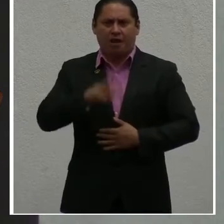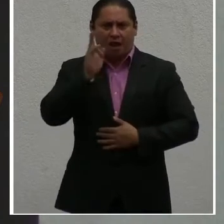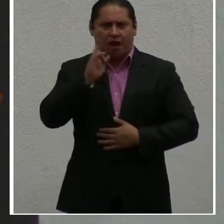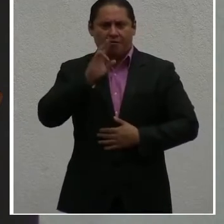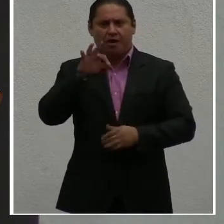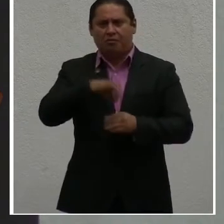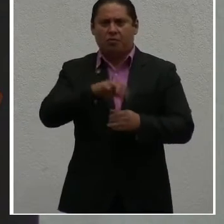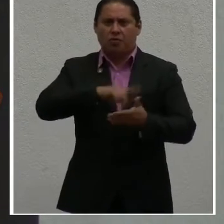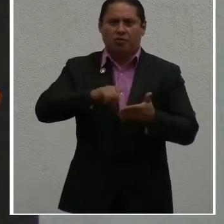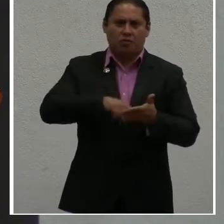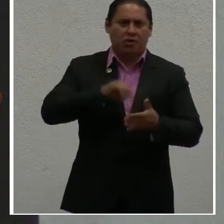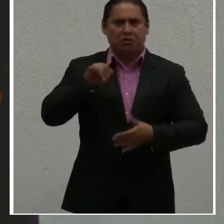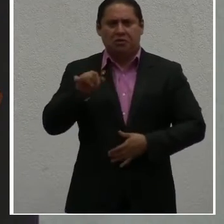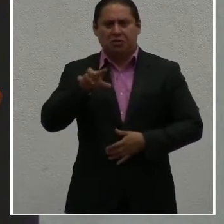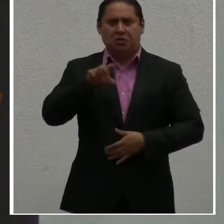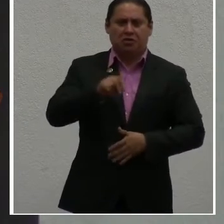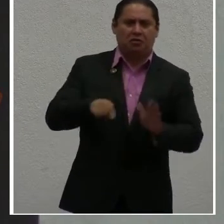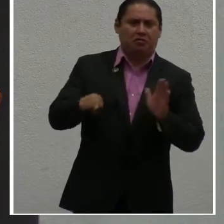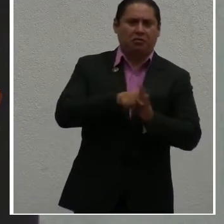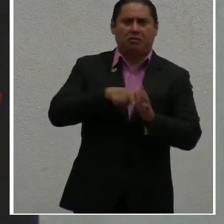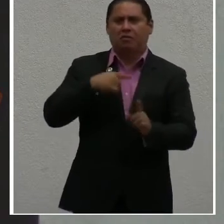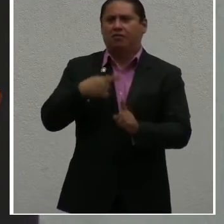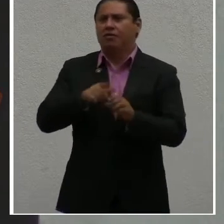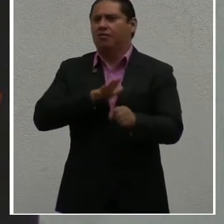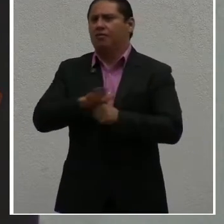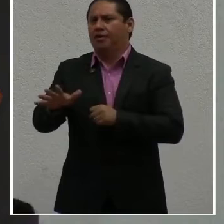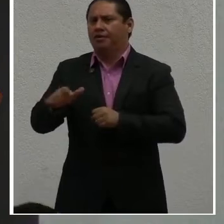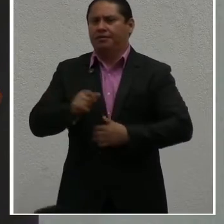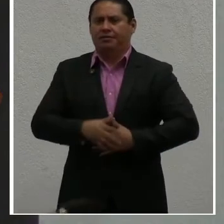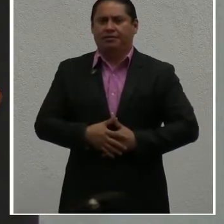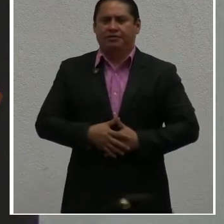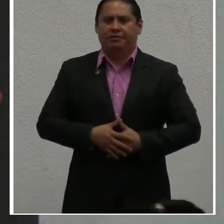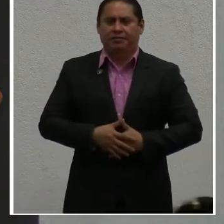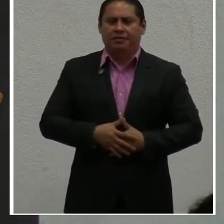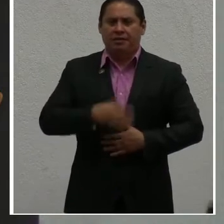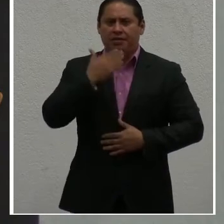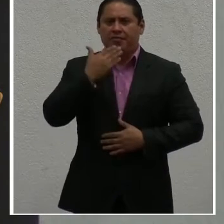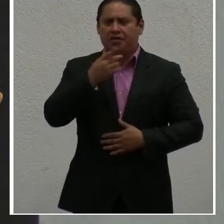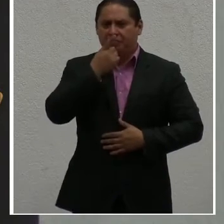no votamos en contra o a favor o cómo. Yo más bien diría,